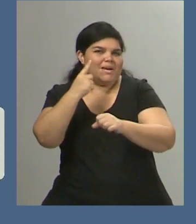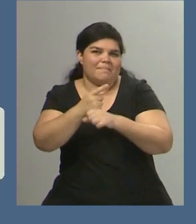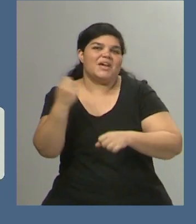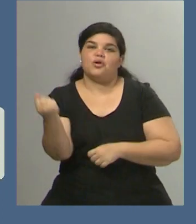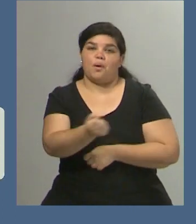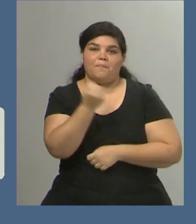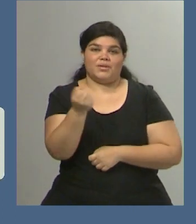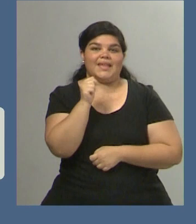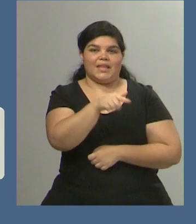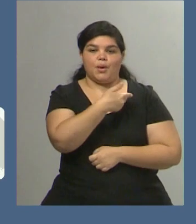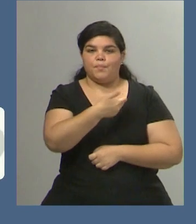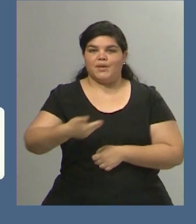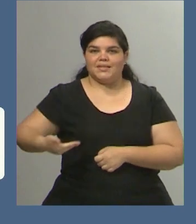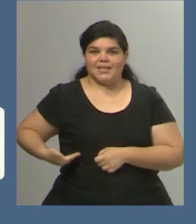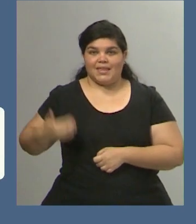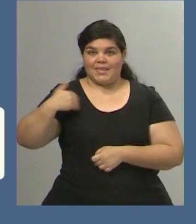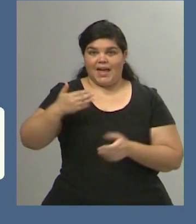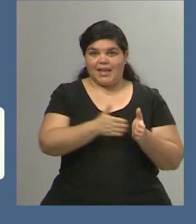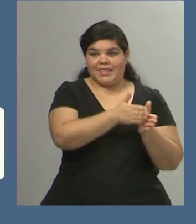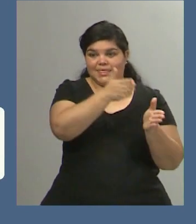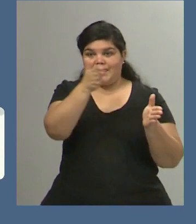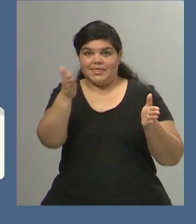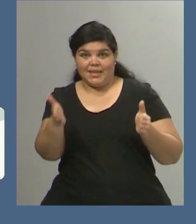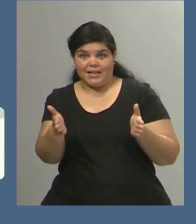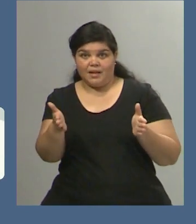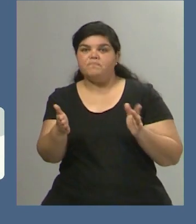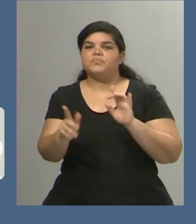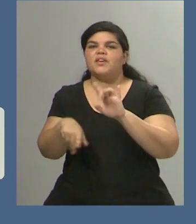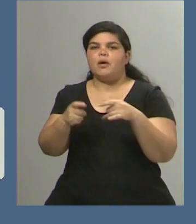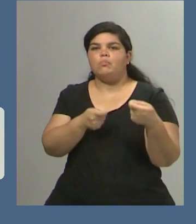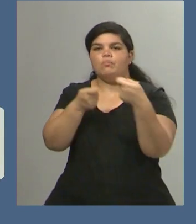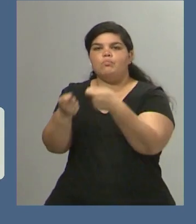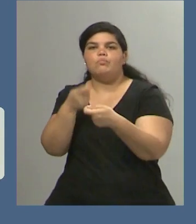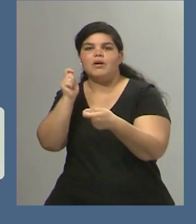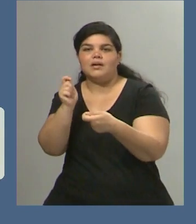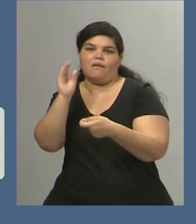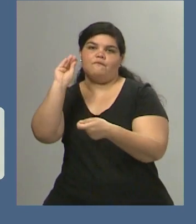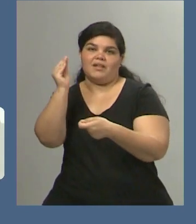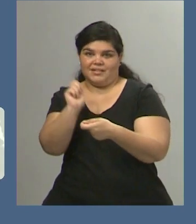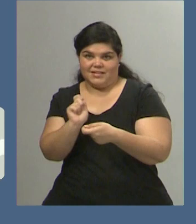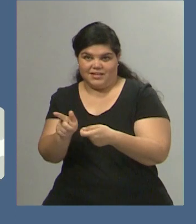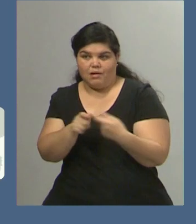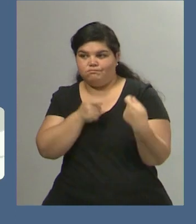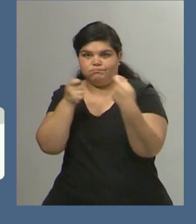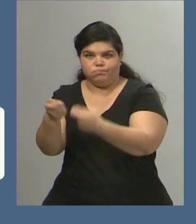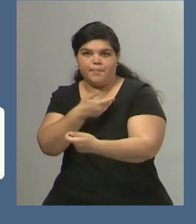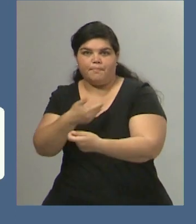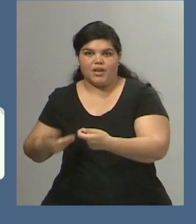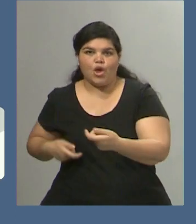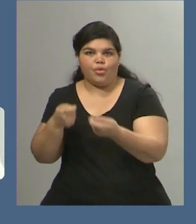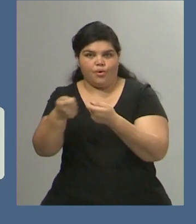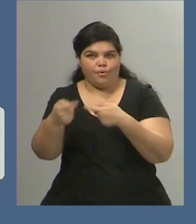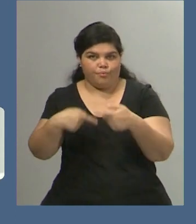periodo presidencial de Argentina y luego de Brasil, que es fortalecer la idea